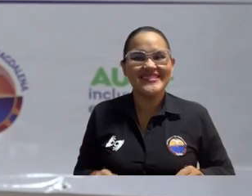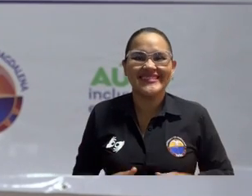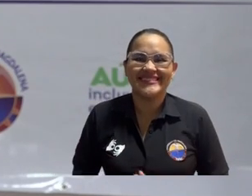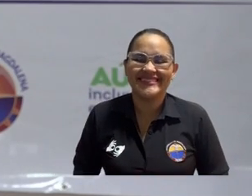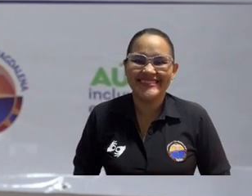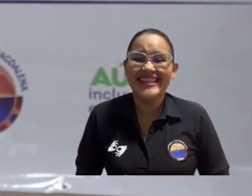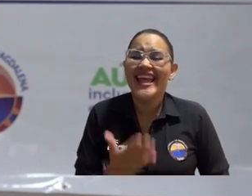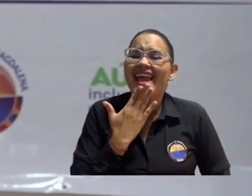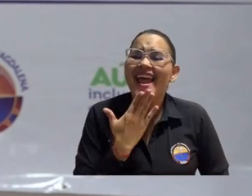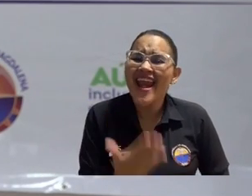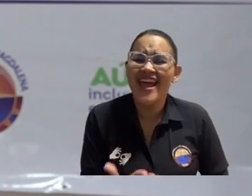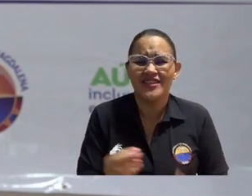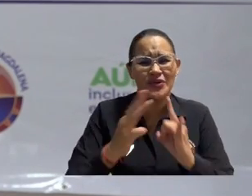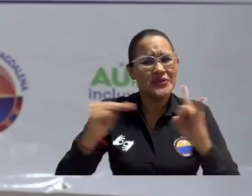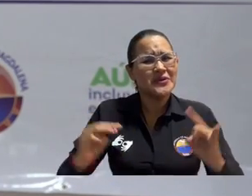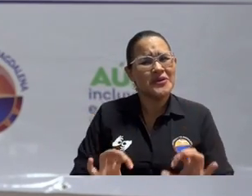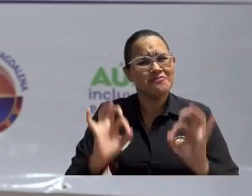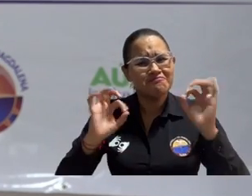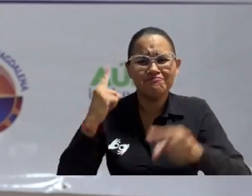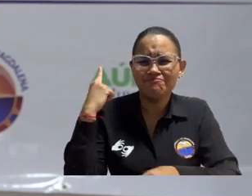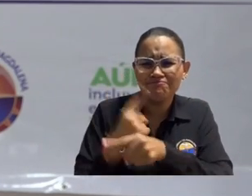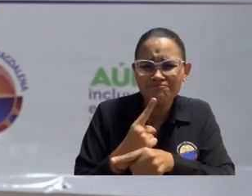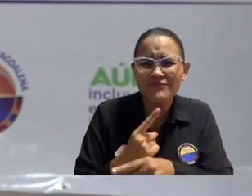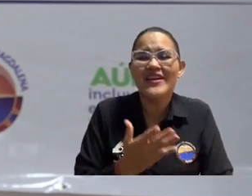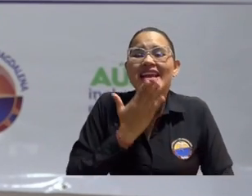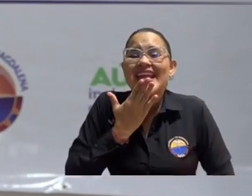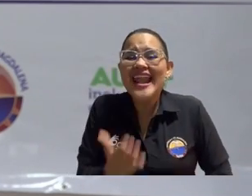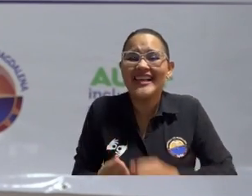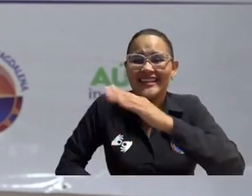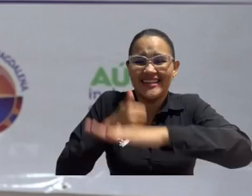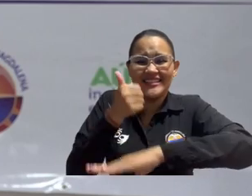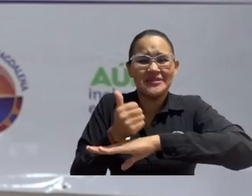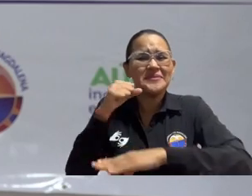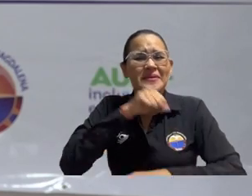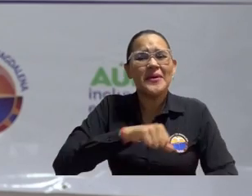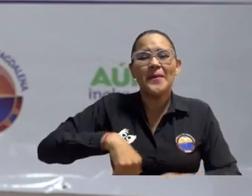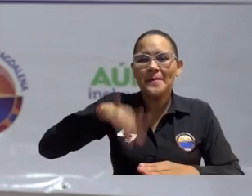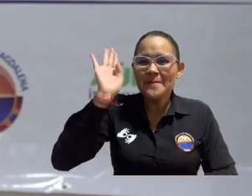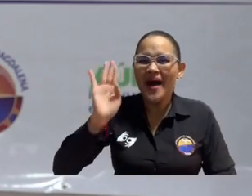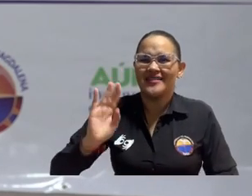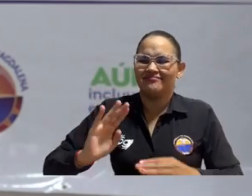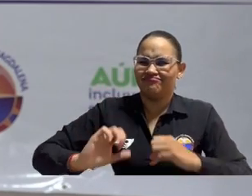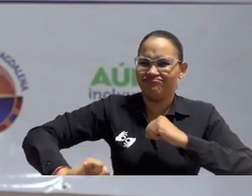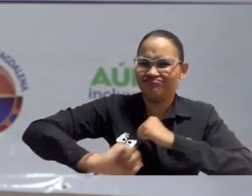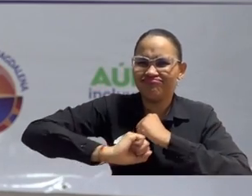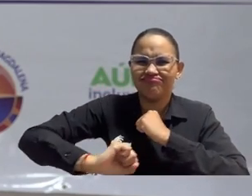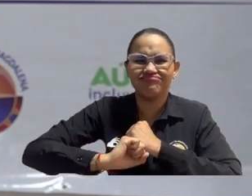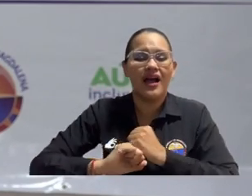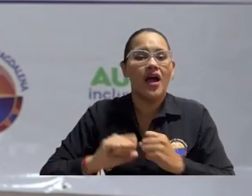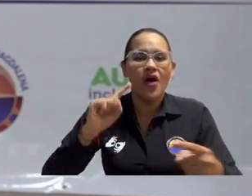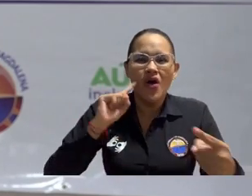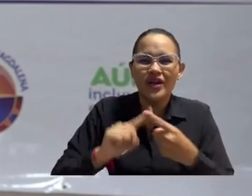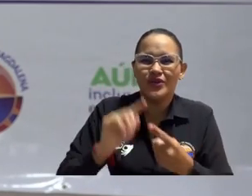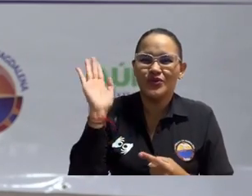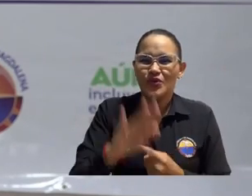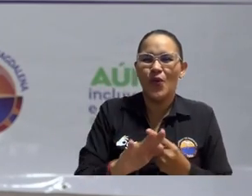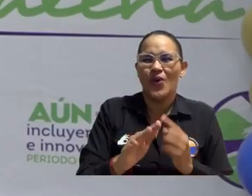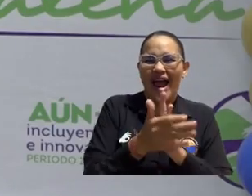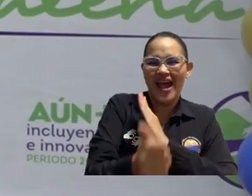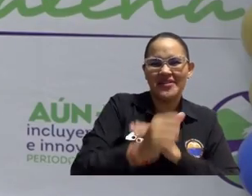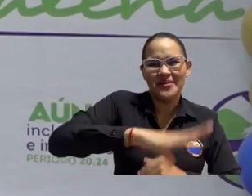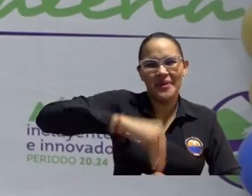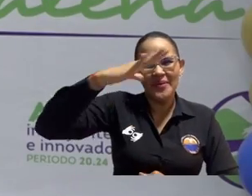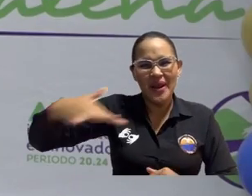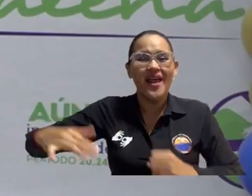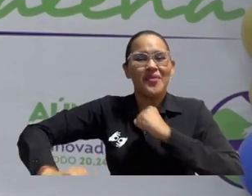gracias, Universidad de Magdalena, gracias al rector Pablo Vera por ese empeño, por esa berraquera que le ha puesto el alma y el corazón a este programa.